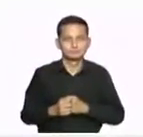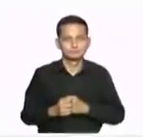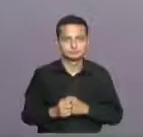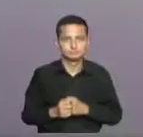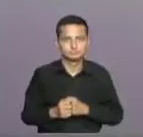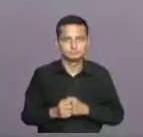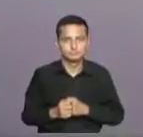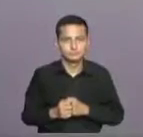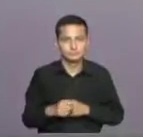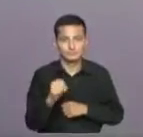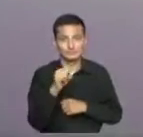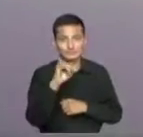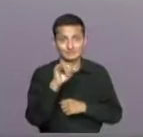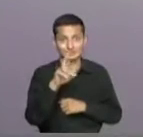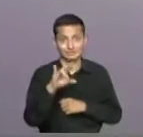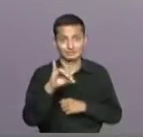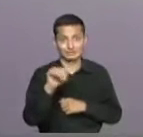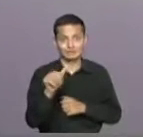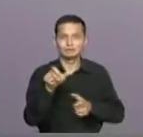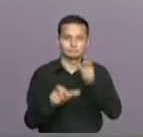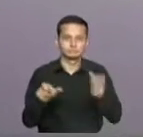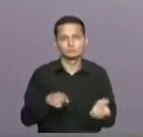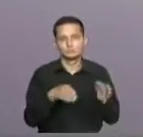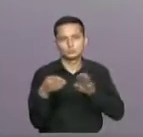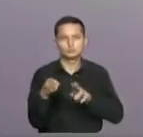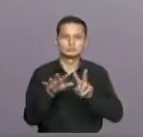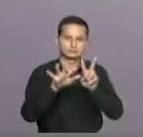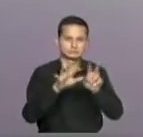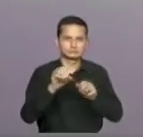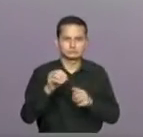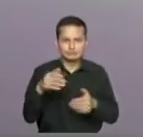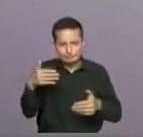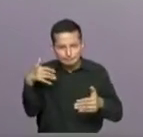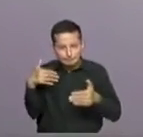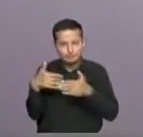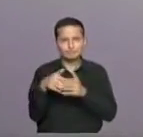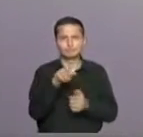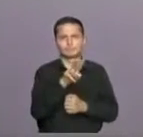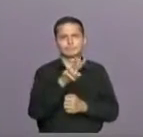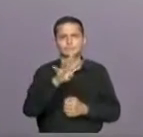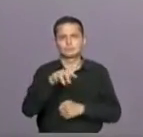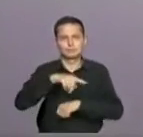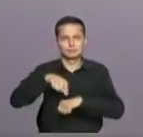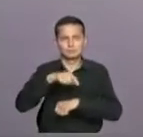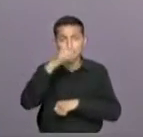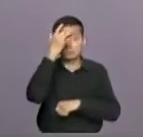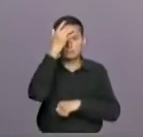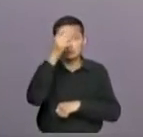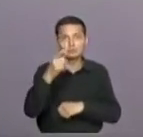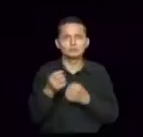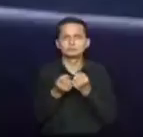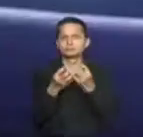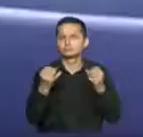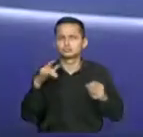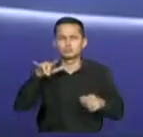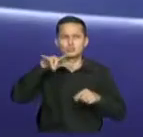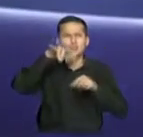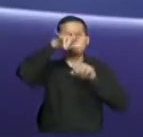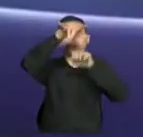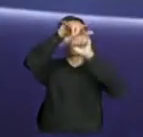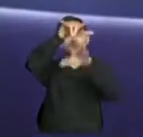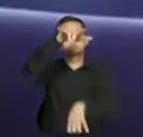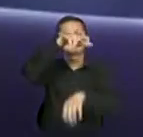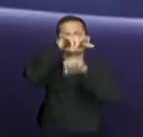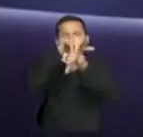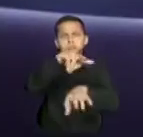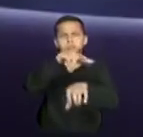En Siria, cerca de 70 civiles murieron en las últimas 24 horas, luego de que el régimen sirio intensificara los bombardeos en las